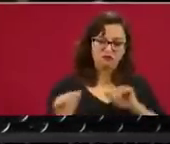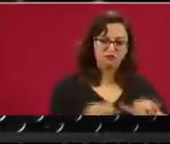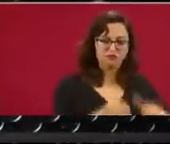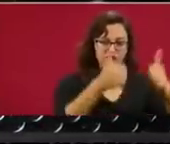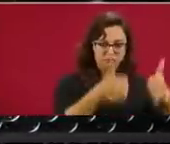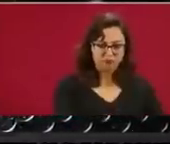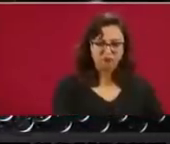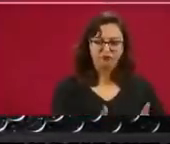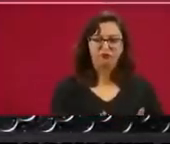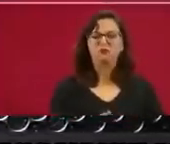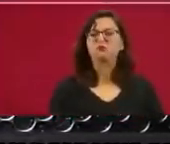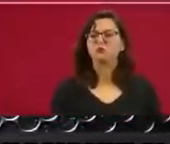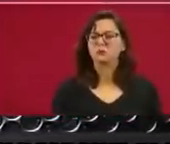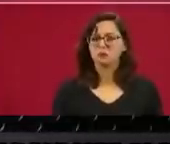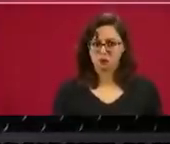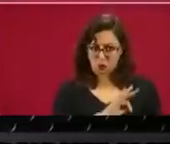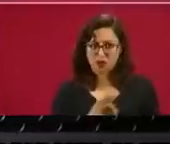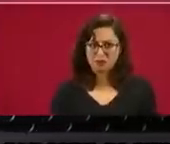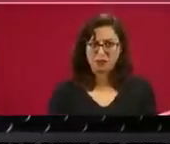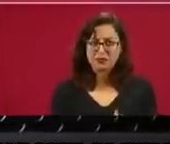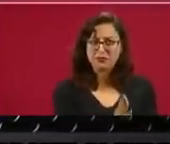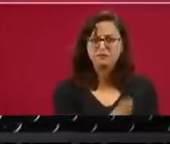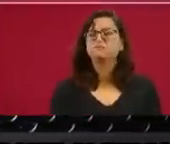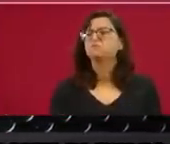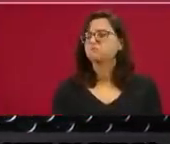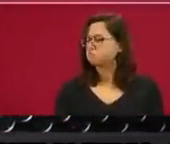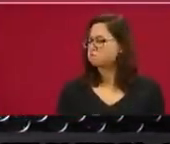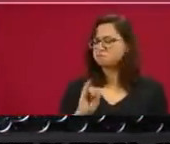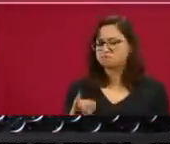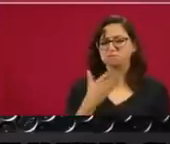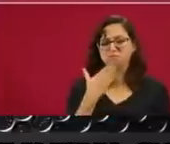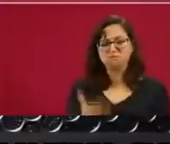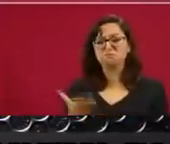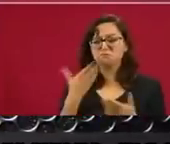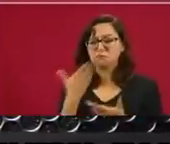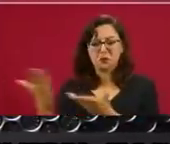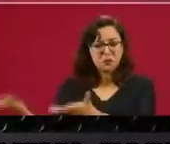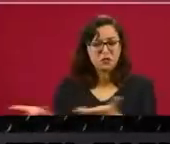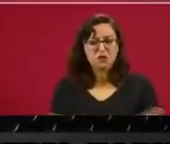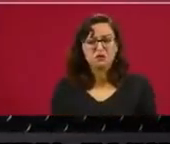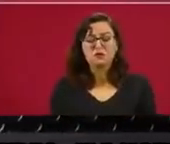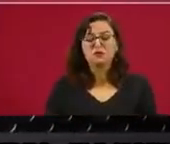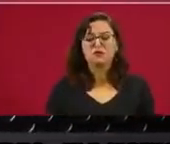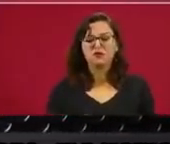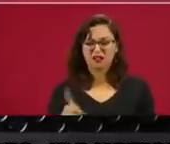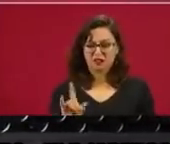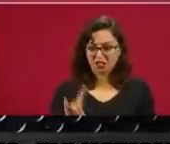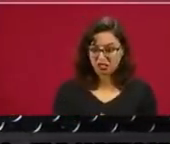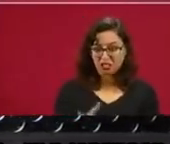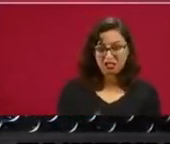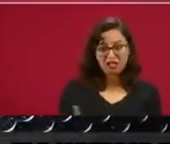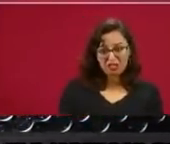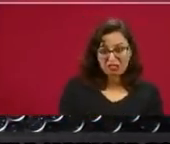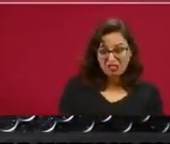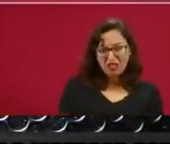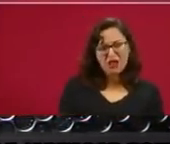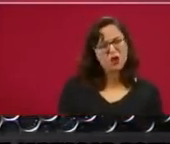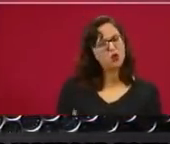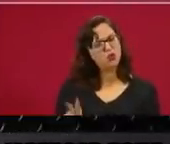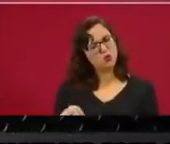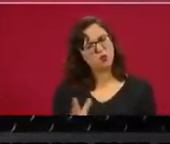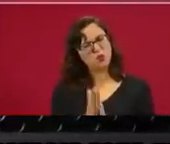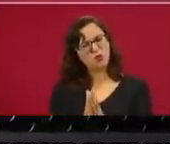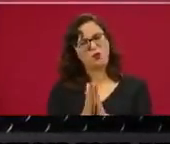garantías. Todas las garantías y bienvenidos. Nada más que no simulen, y